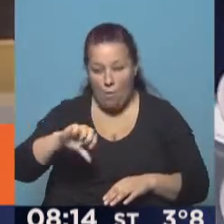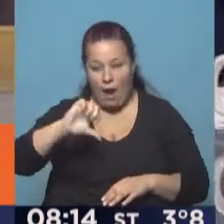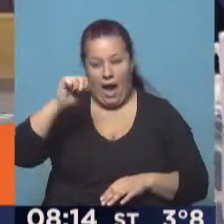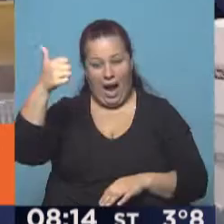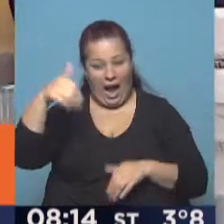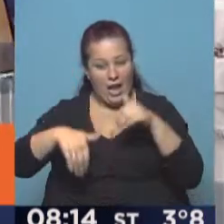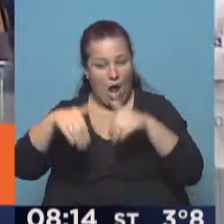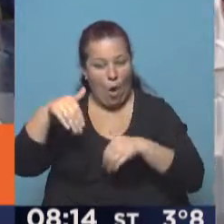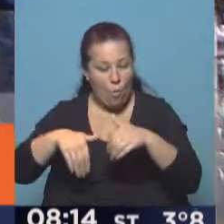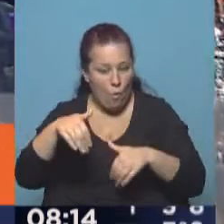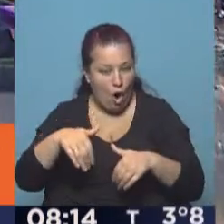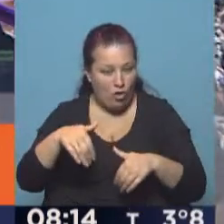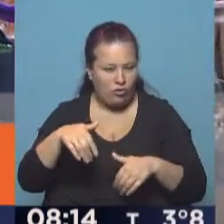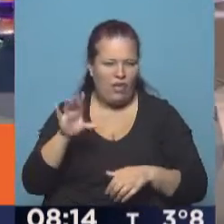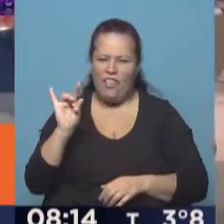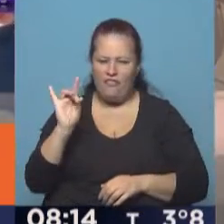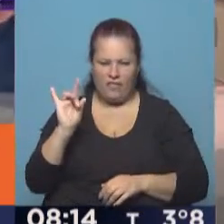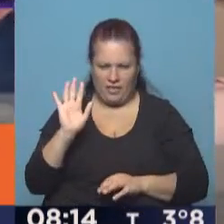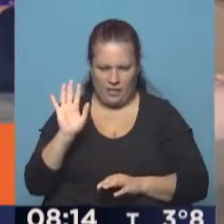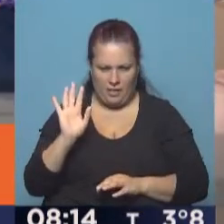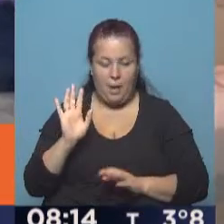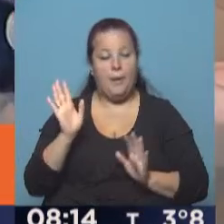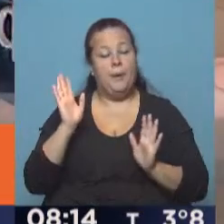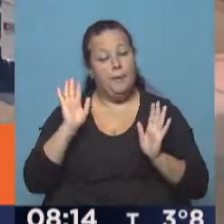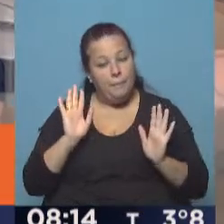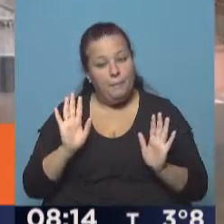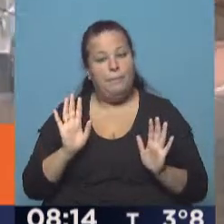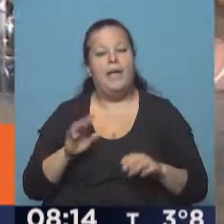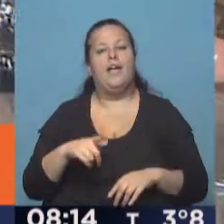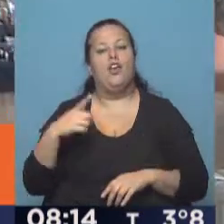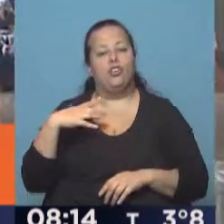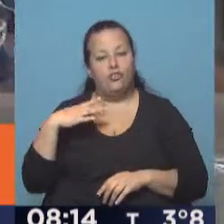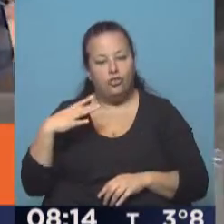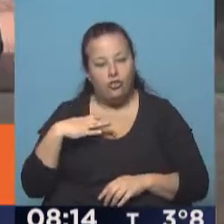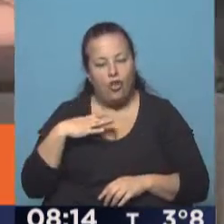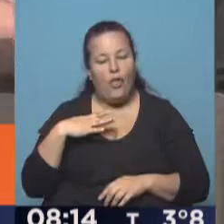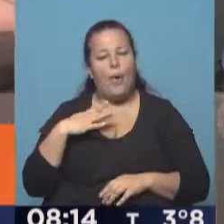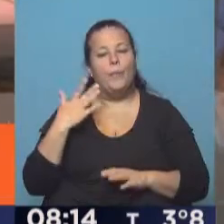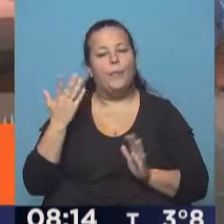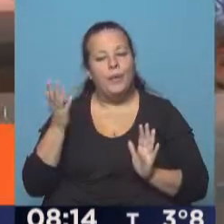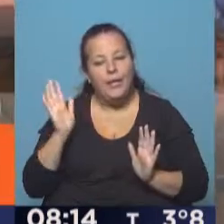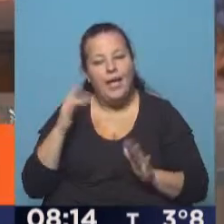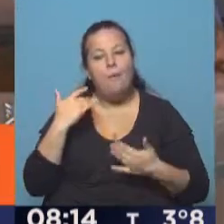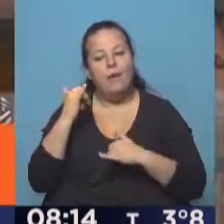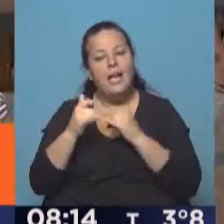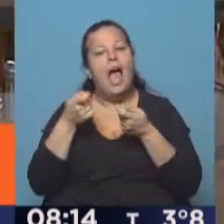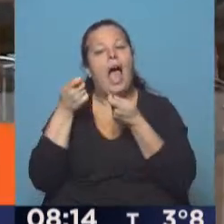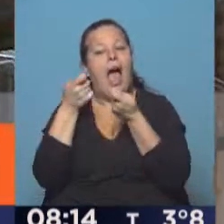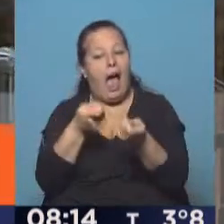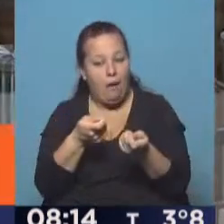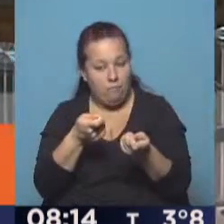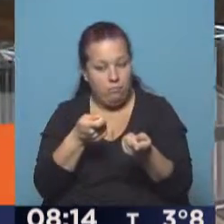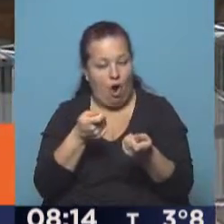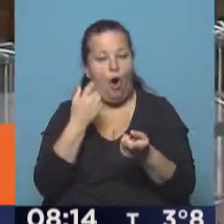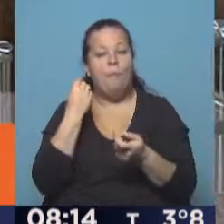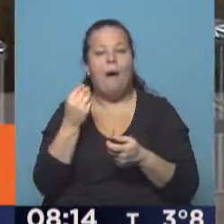las elecciones es bajo, ¿no? Pero todavía uno puede decir que el apoyo